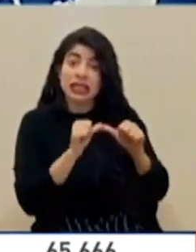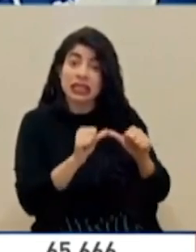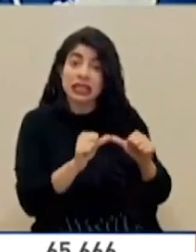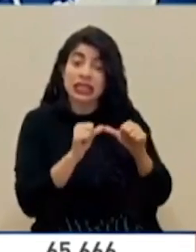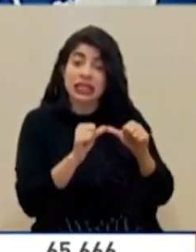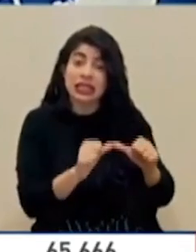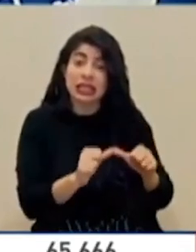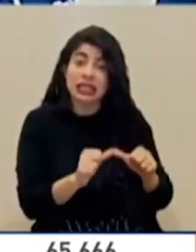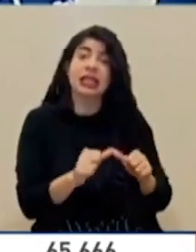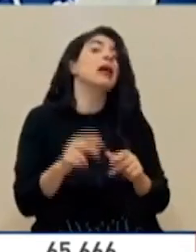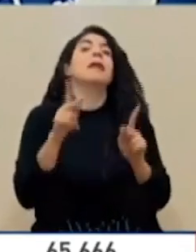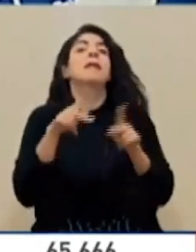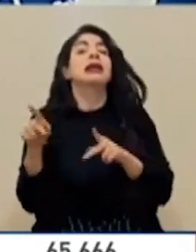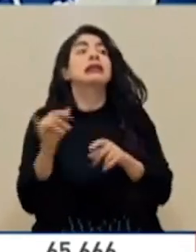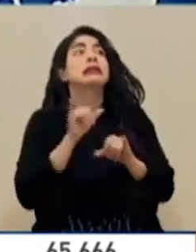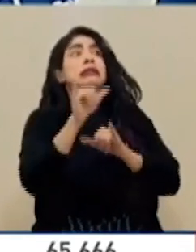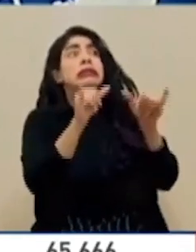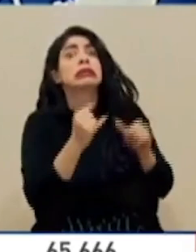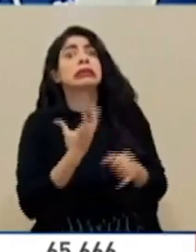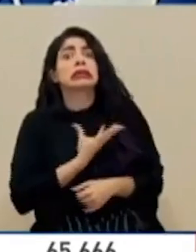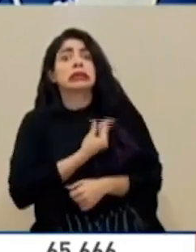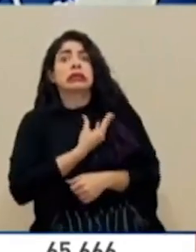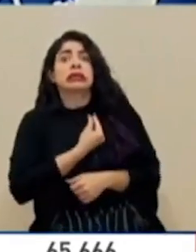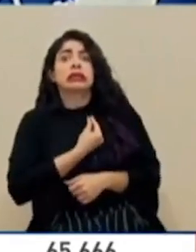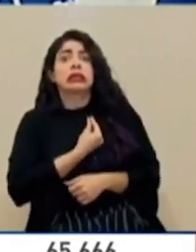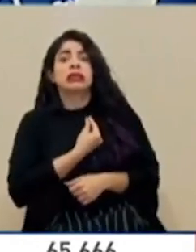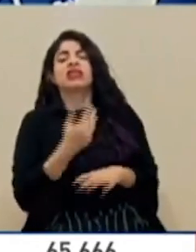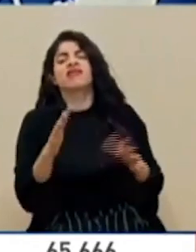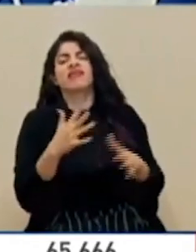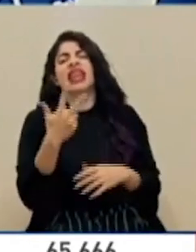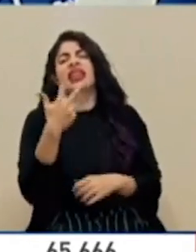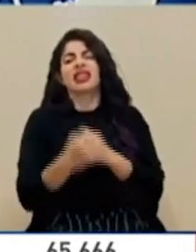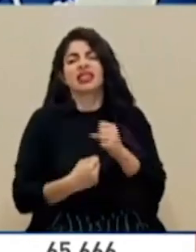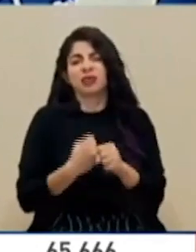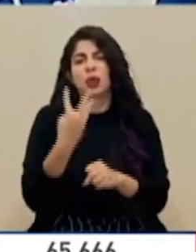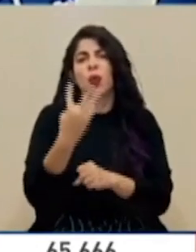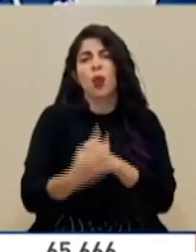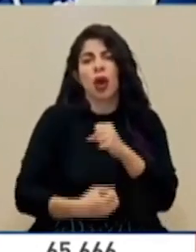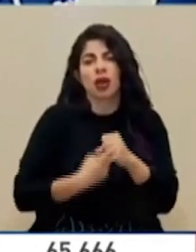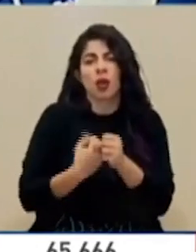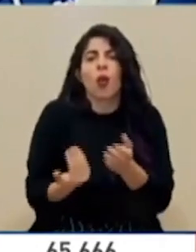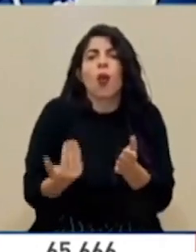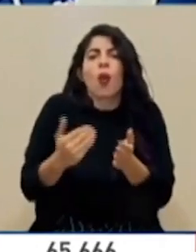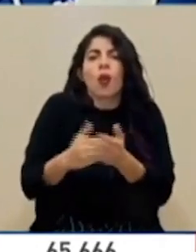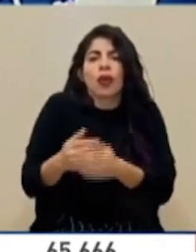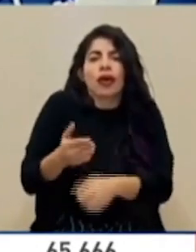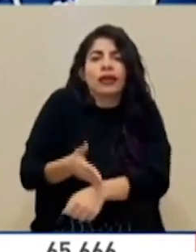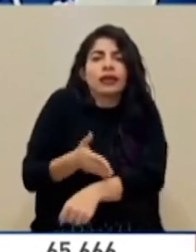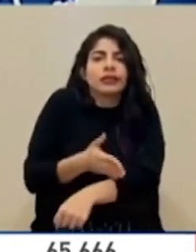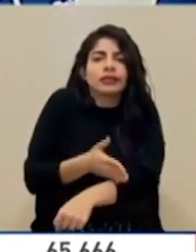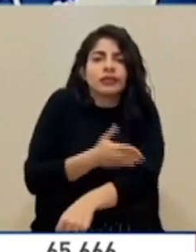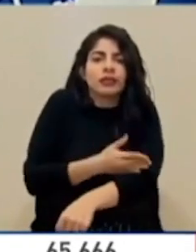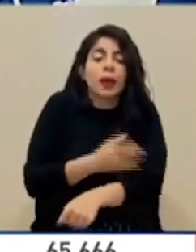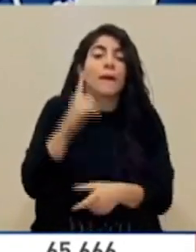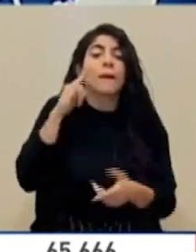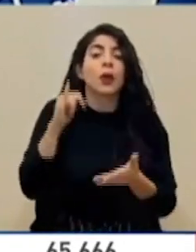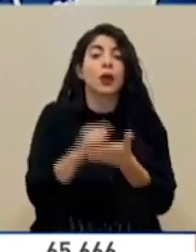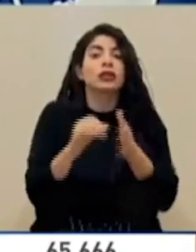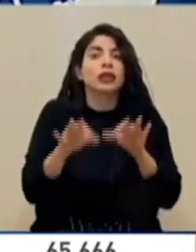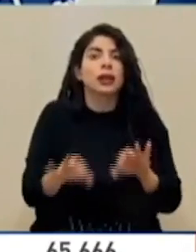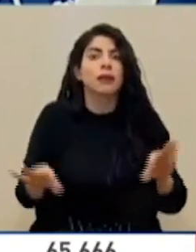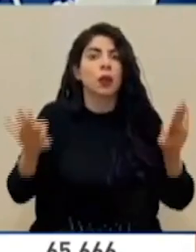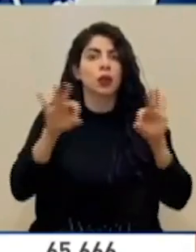de temor al viaje, nos va a tomar entre 3 y 4 años llegar a esos números. Por eso la importancia, por un